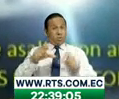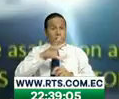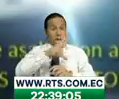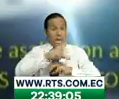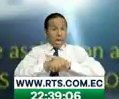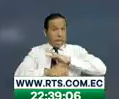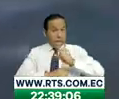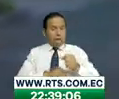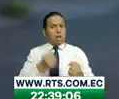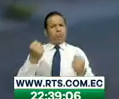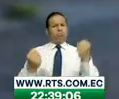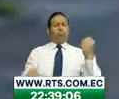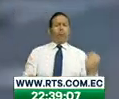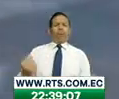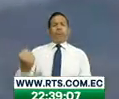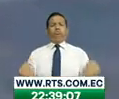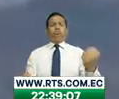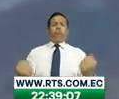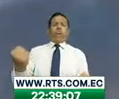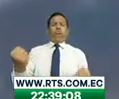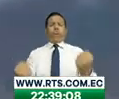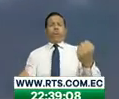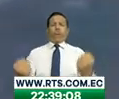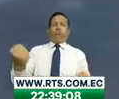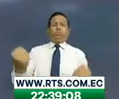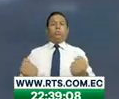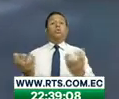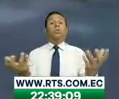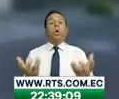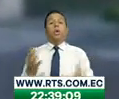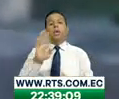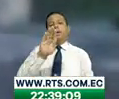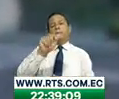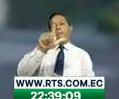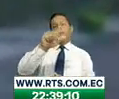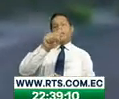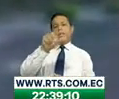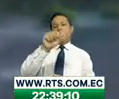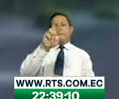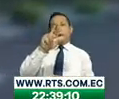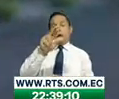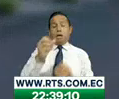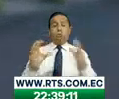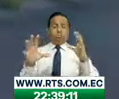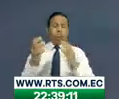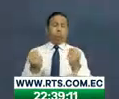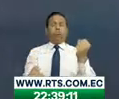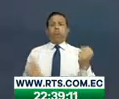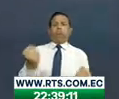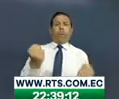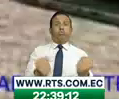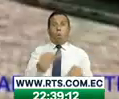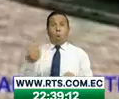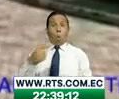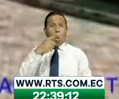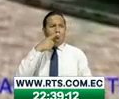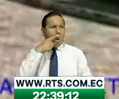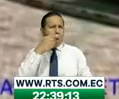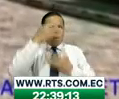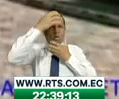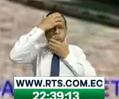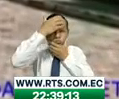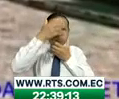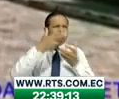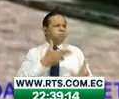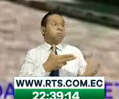tráiler cuando el pesado vehículo circulaba cerca al cantón Balsar. Este fue interceptado por sujetos armados y encapuchados, obligando al